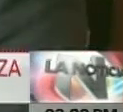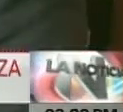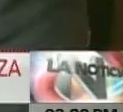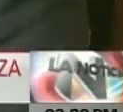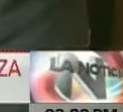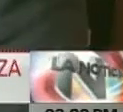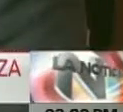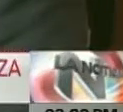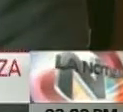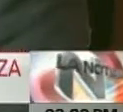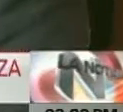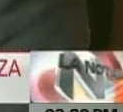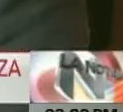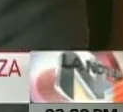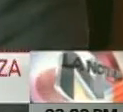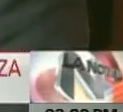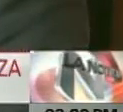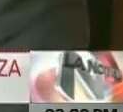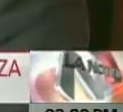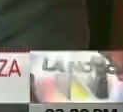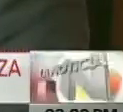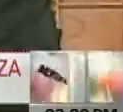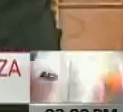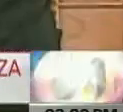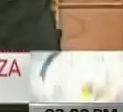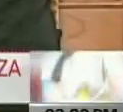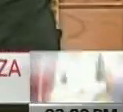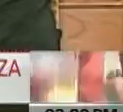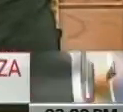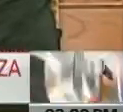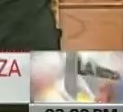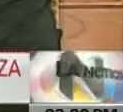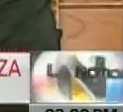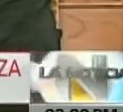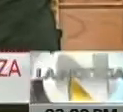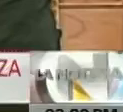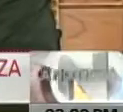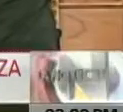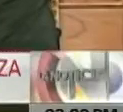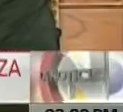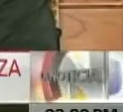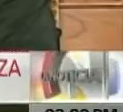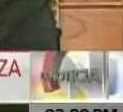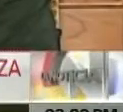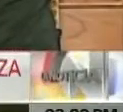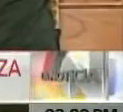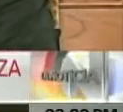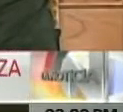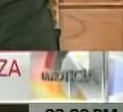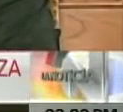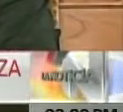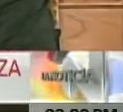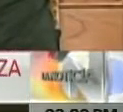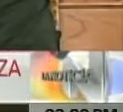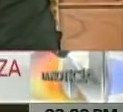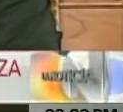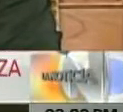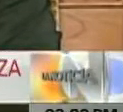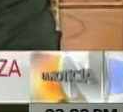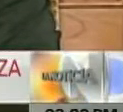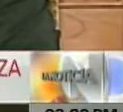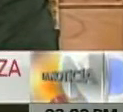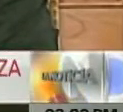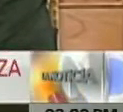septiembre y será septiembre de colores, de paz, de trabajo. Y del 1